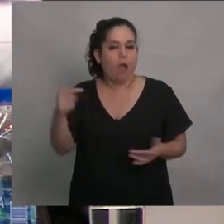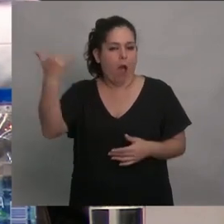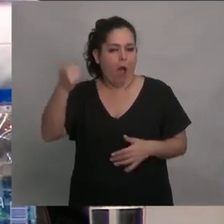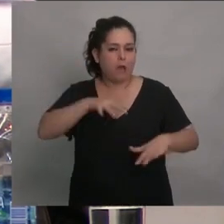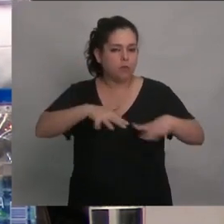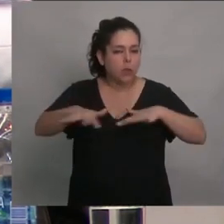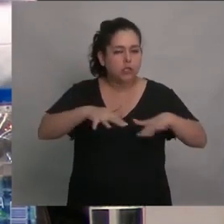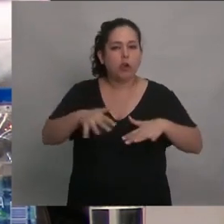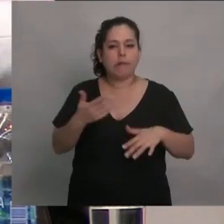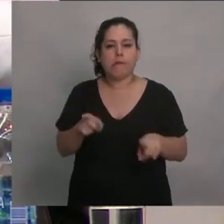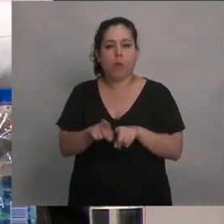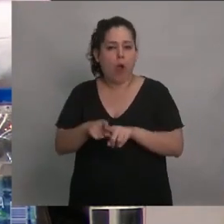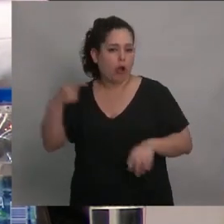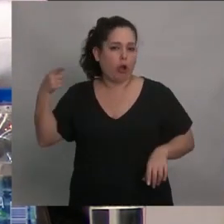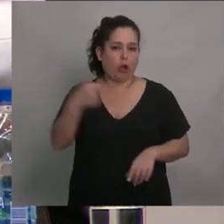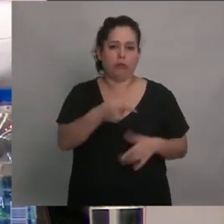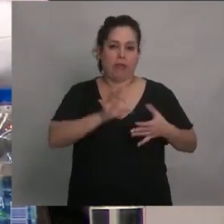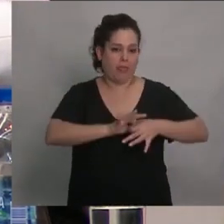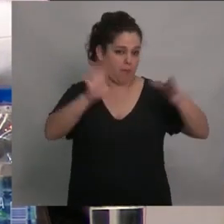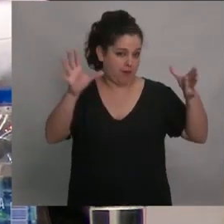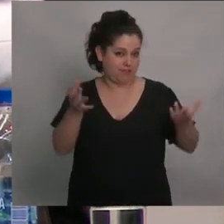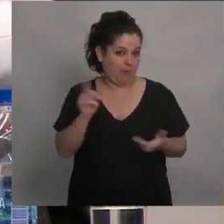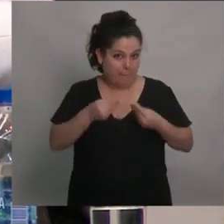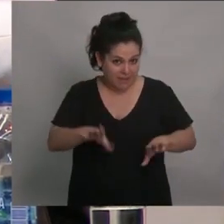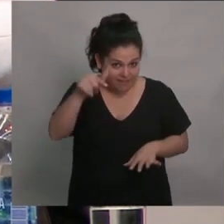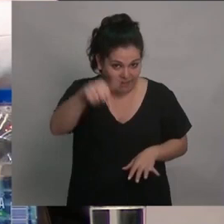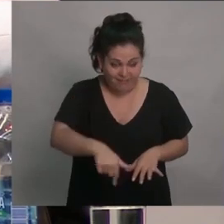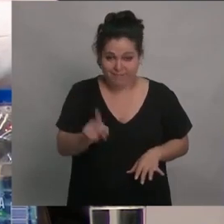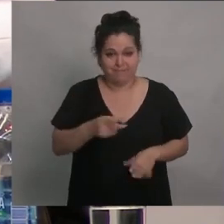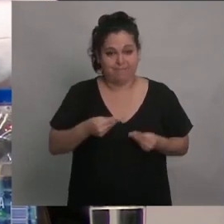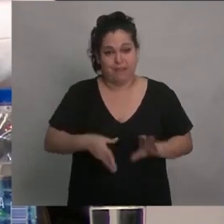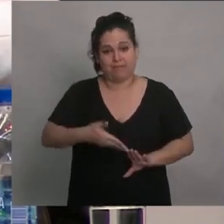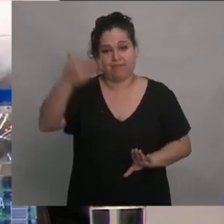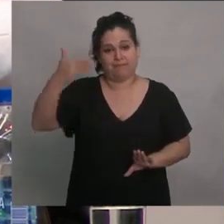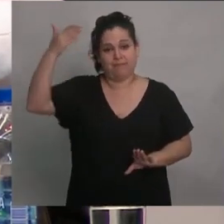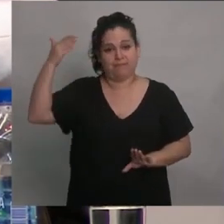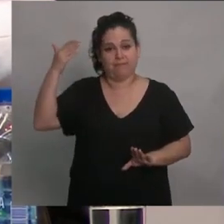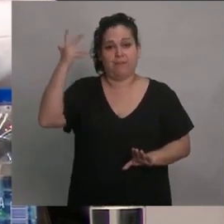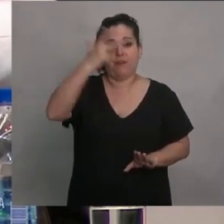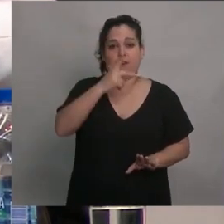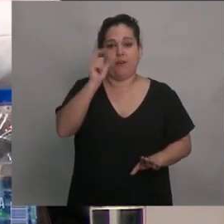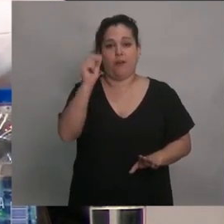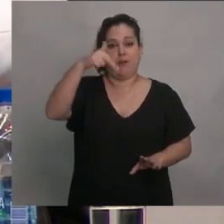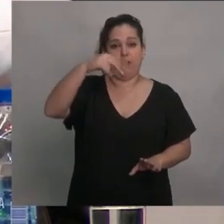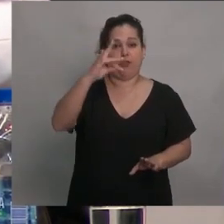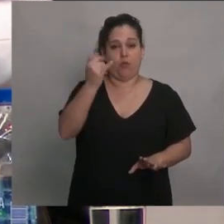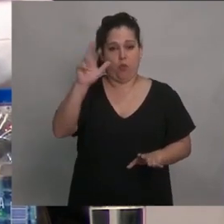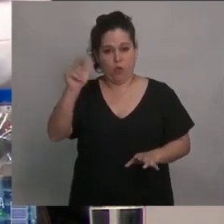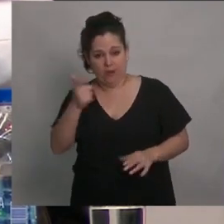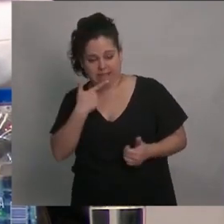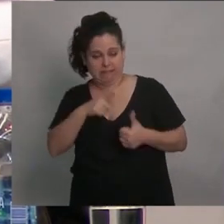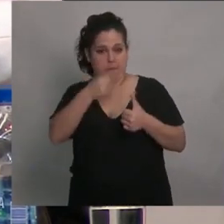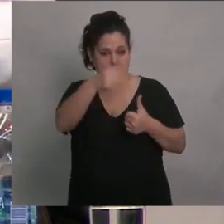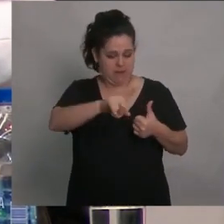acciones profundamente antidemocráticas que no comienzan ahora. Comenzaron con Honduras, siguieron con Paraguay y, por